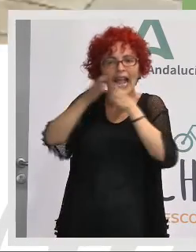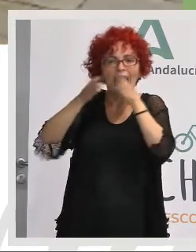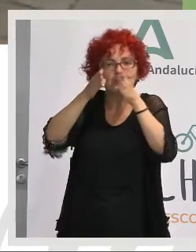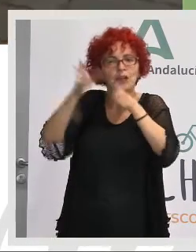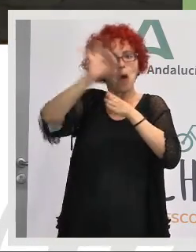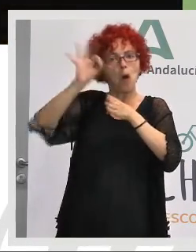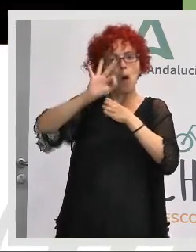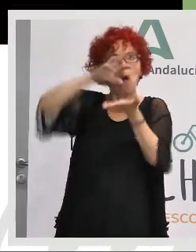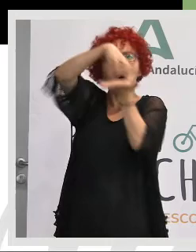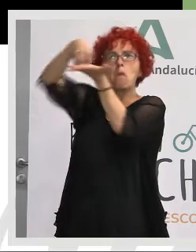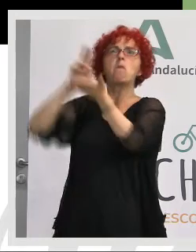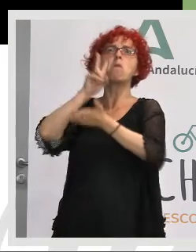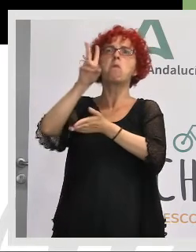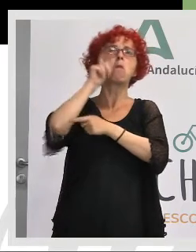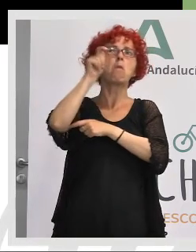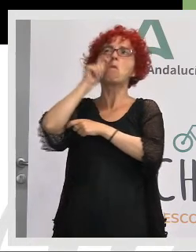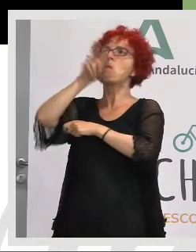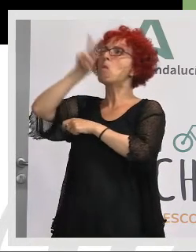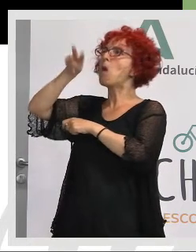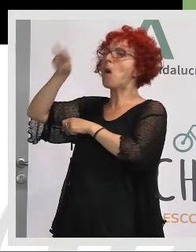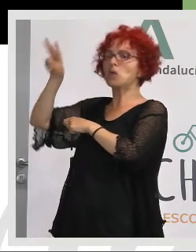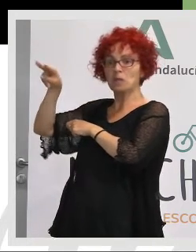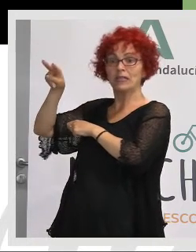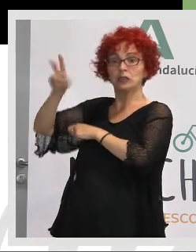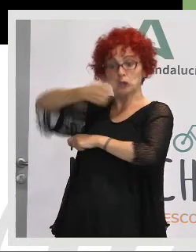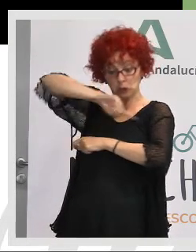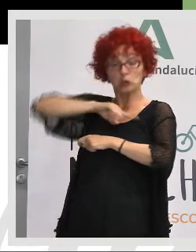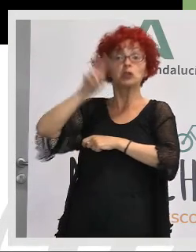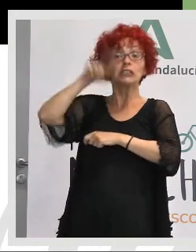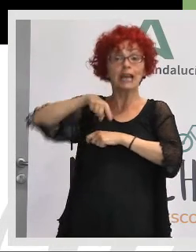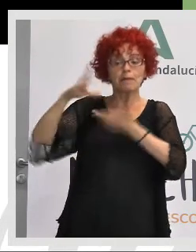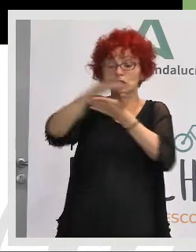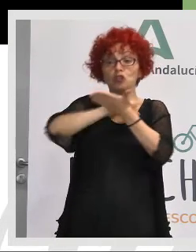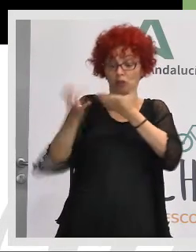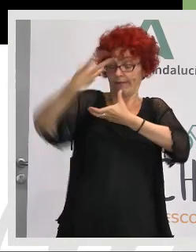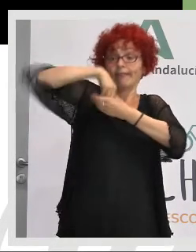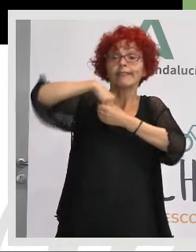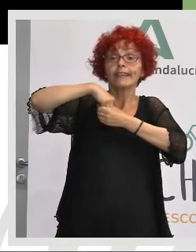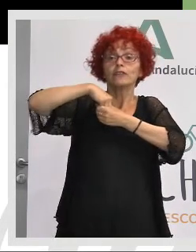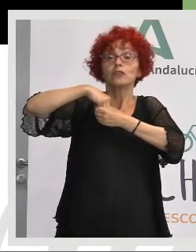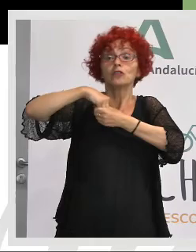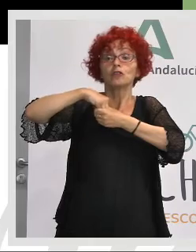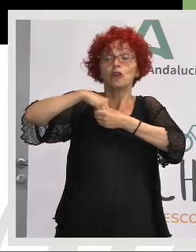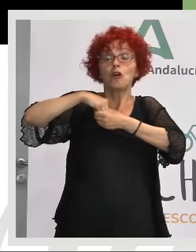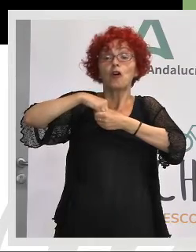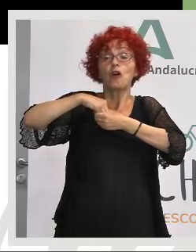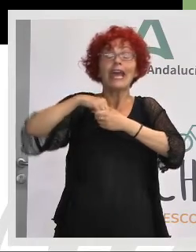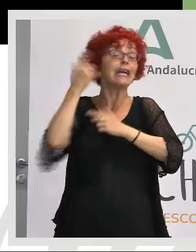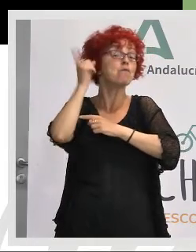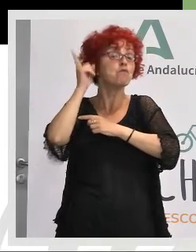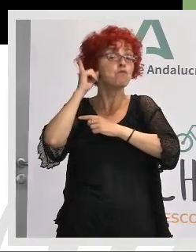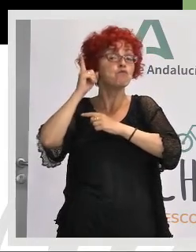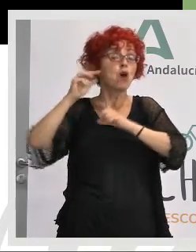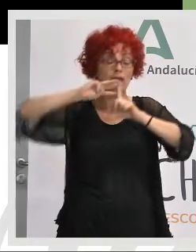monumentos. Investigamos sobre tag NFC. Internet de las cosas para conectar con nuestra videoguía en tus paradas.